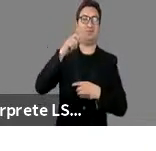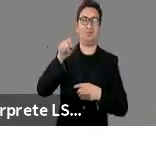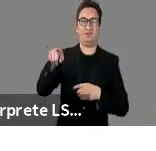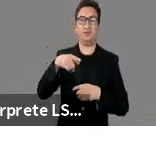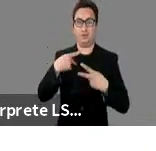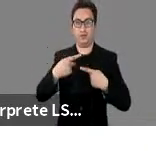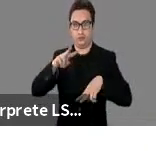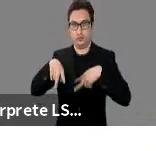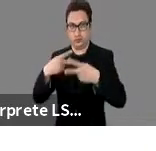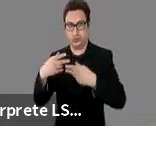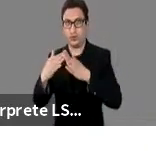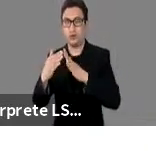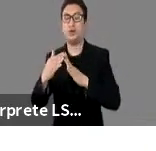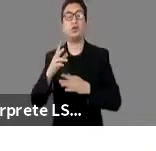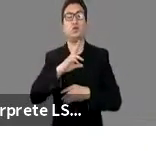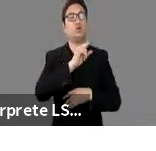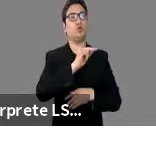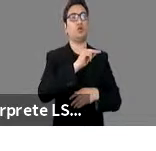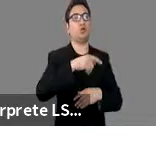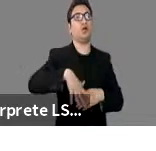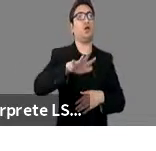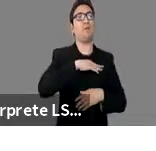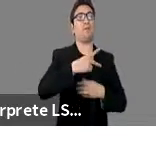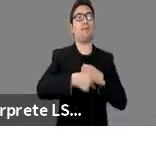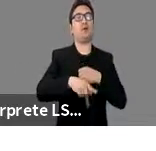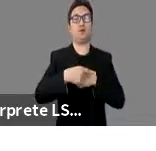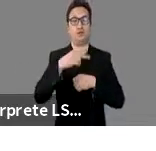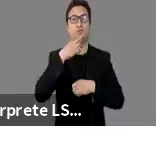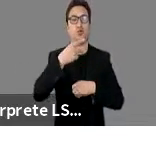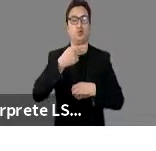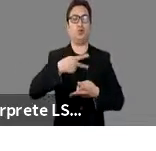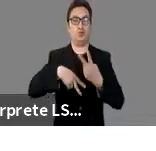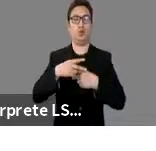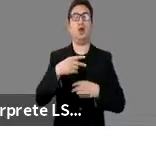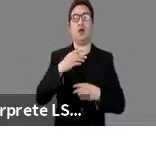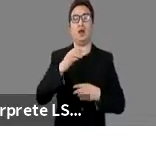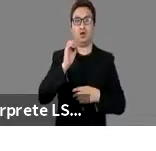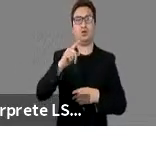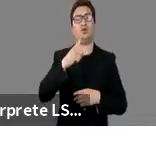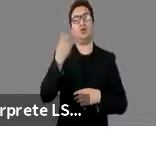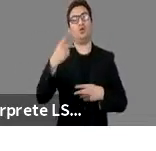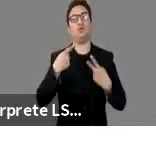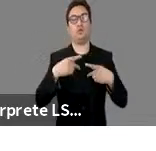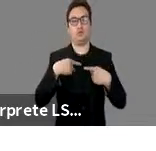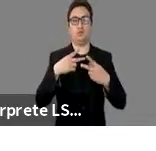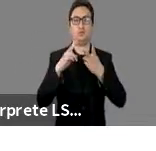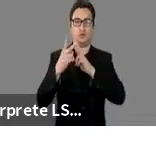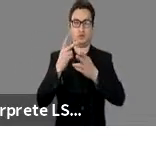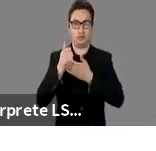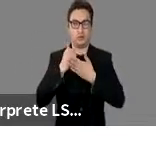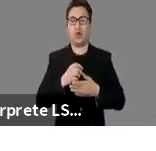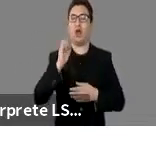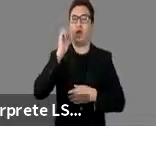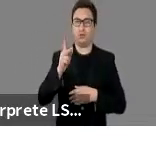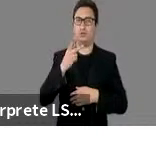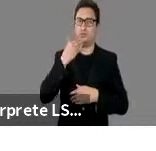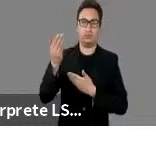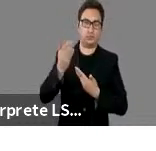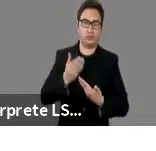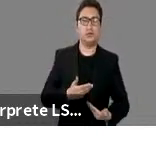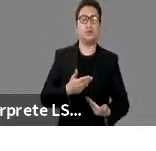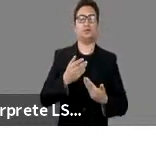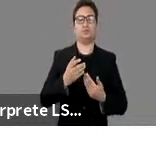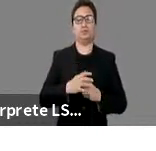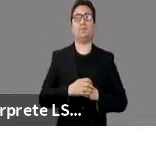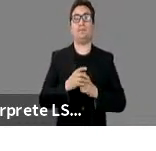llevar la audiencia, y dijo, no, por aquí es muy peligroso, yo voy, tengo una persona aquí, un vecino que me lleva. Dije, adelante. Se presentó y